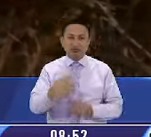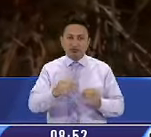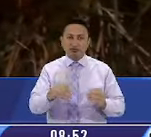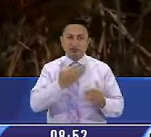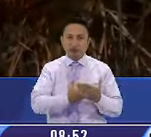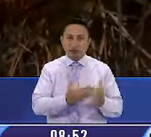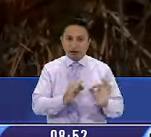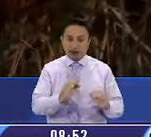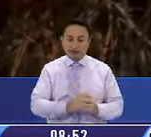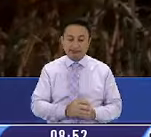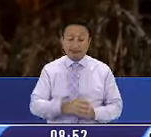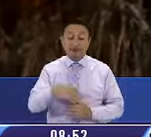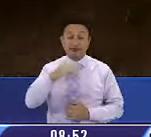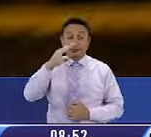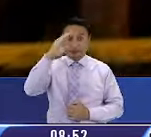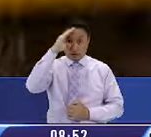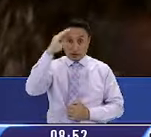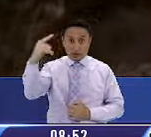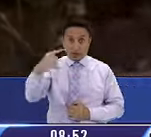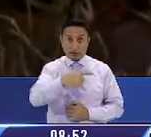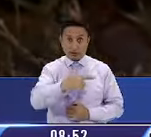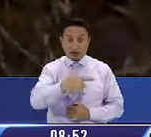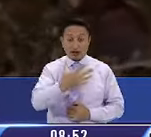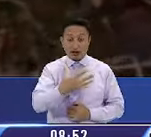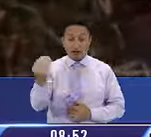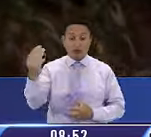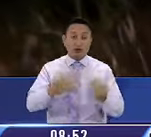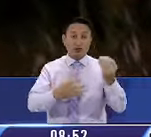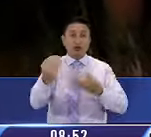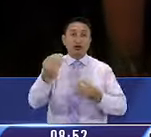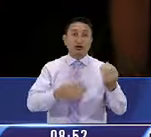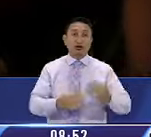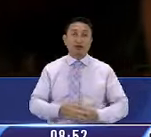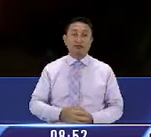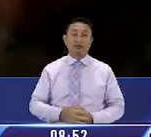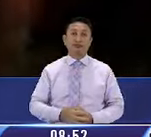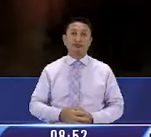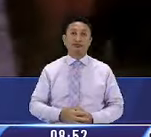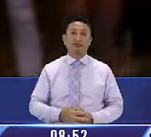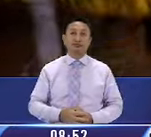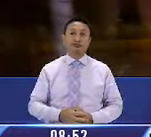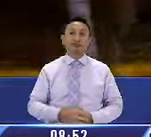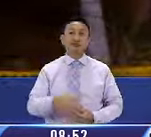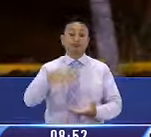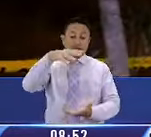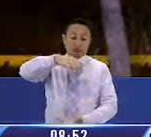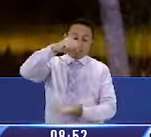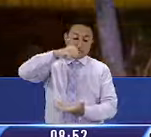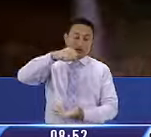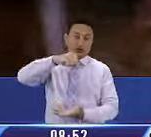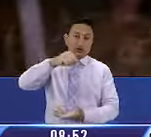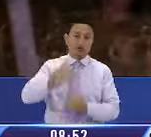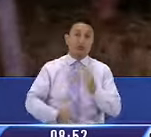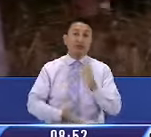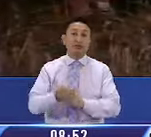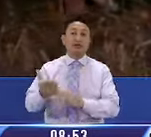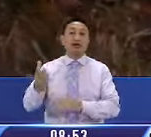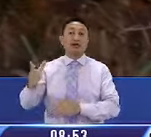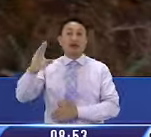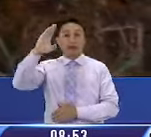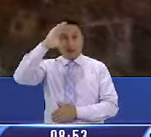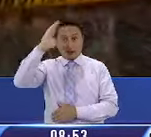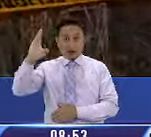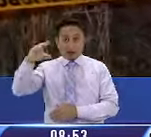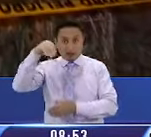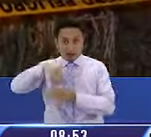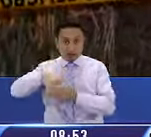indicios, los agentes de criminalística se retiraron de la ciudadela Javier Marcos para llevar la parte humana hasta el laboratorio de